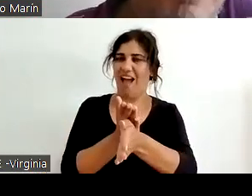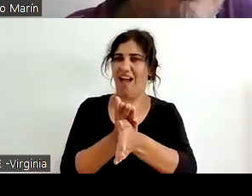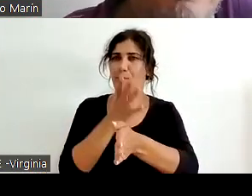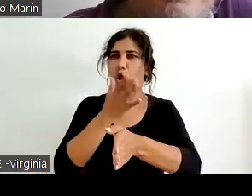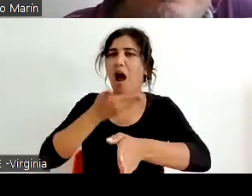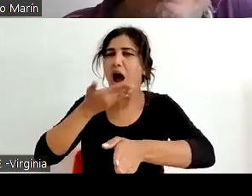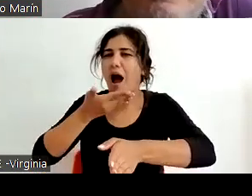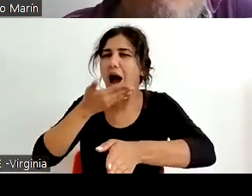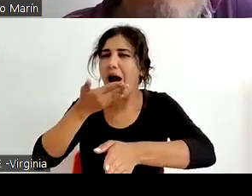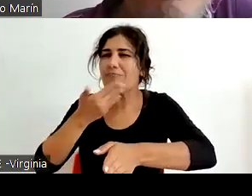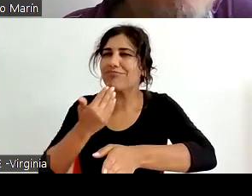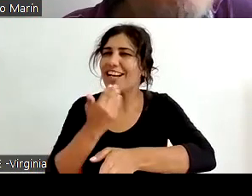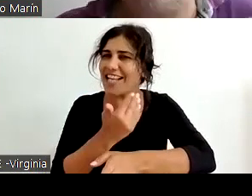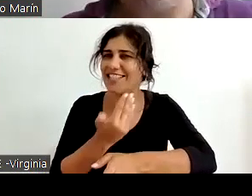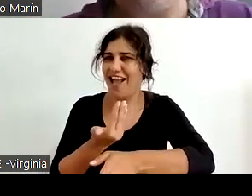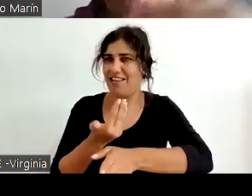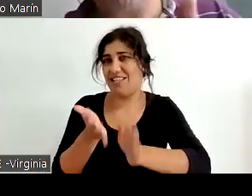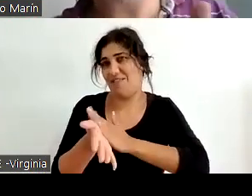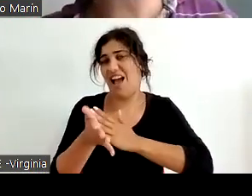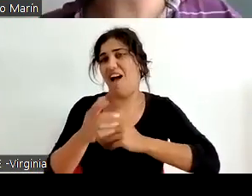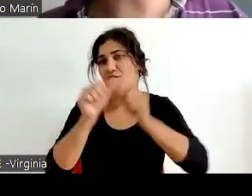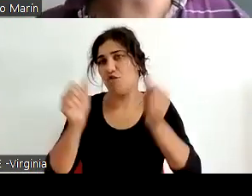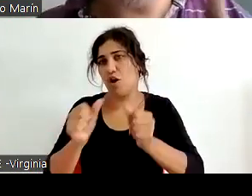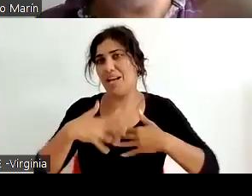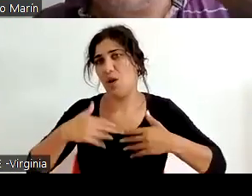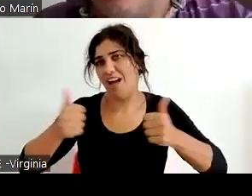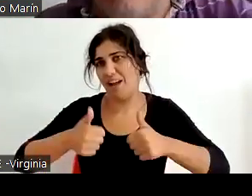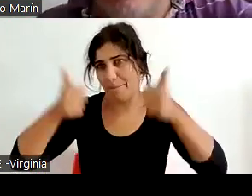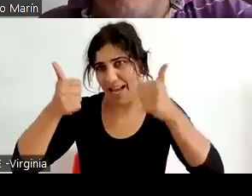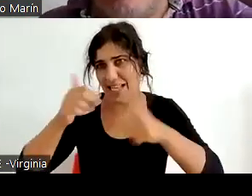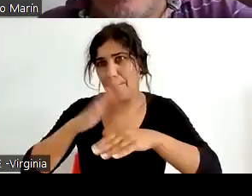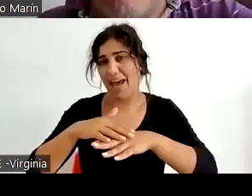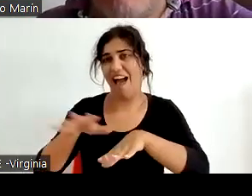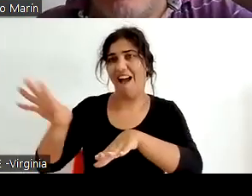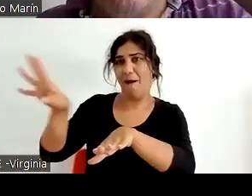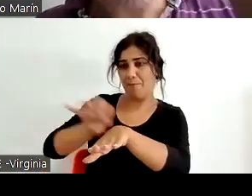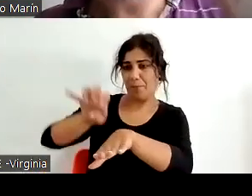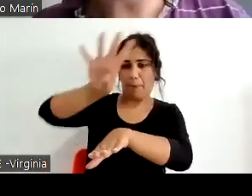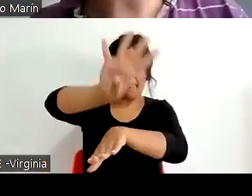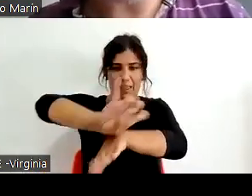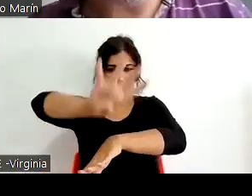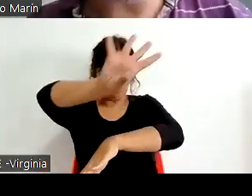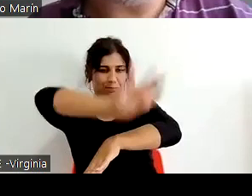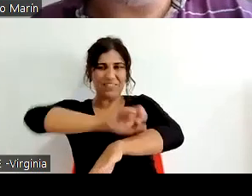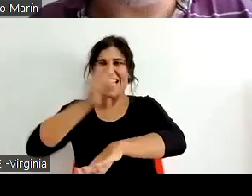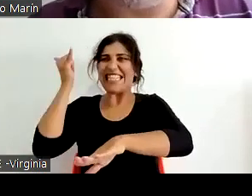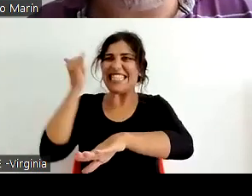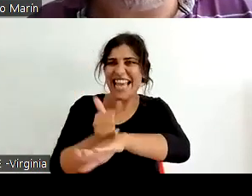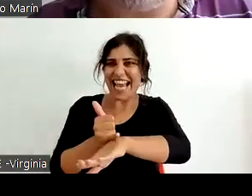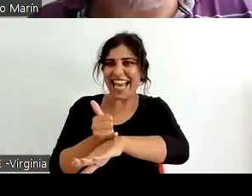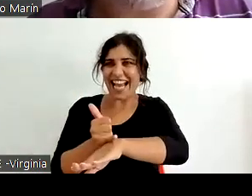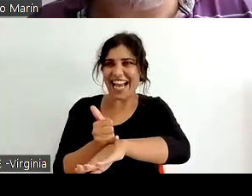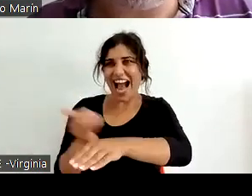forma más saludable, o sea, que lleguen en mayor cantidad y que tengamos la materia prima necesaria para que se